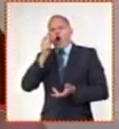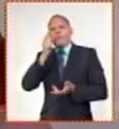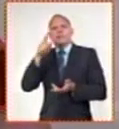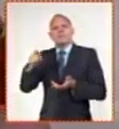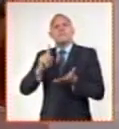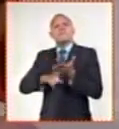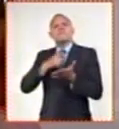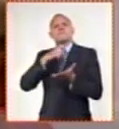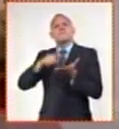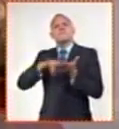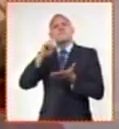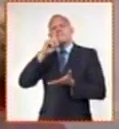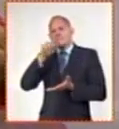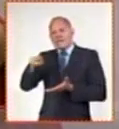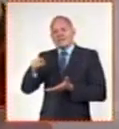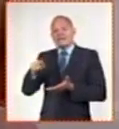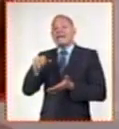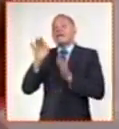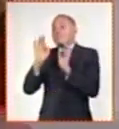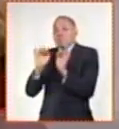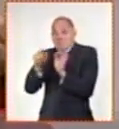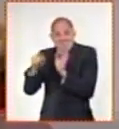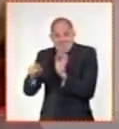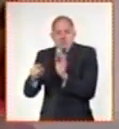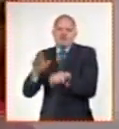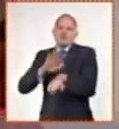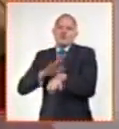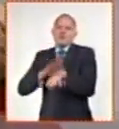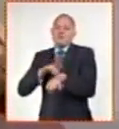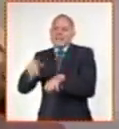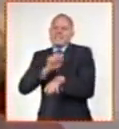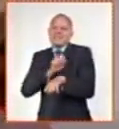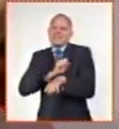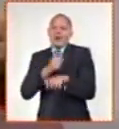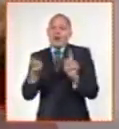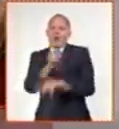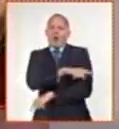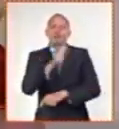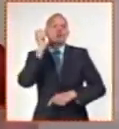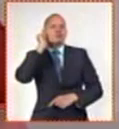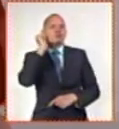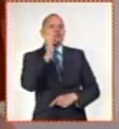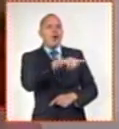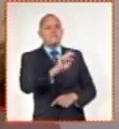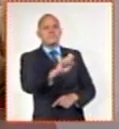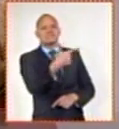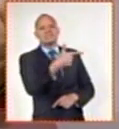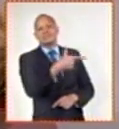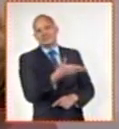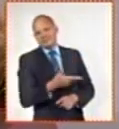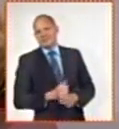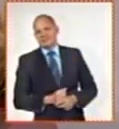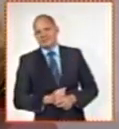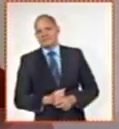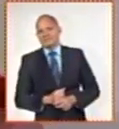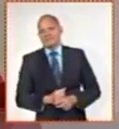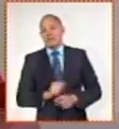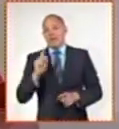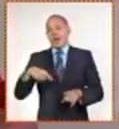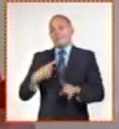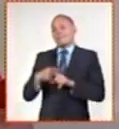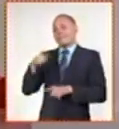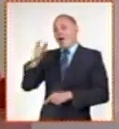entre, obviamente, el derechismo, entre el gobierno de Mauricio Macri y los fiscales del sistema